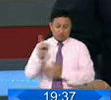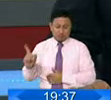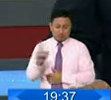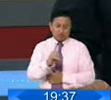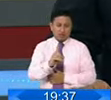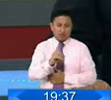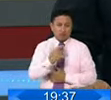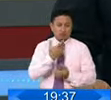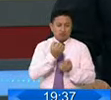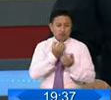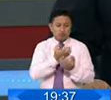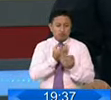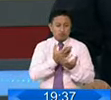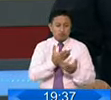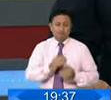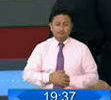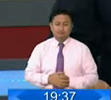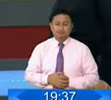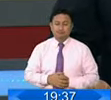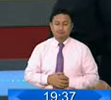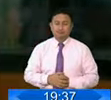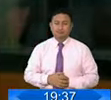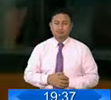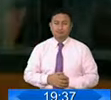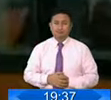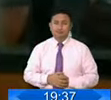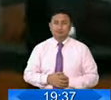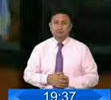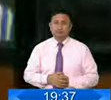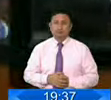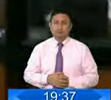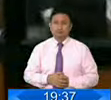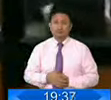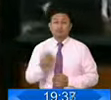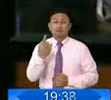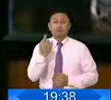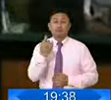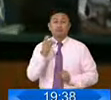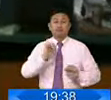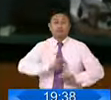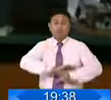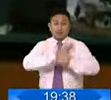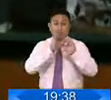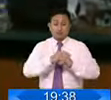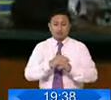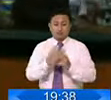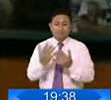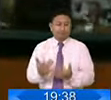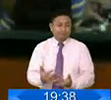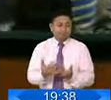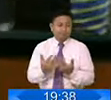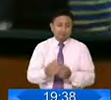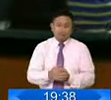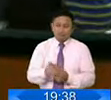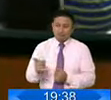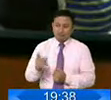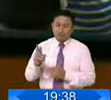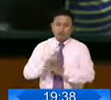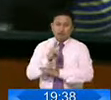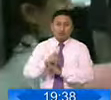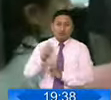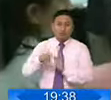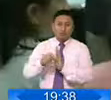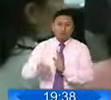que ya está siendo intervenida. Lo esperaban a las 11 de la mañana en el despacho del fiscal y no llegó él, ni su